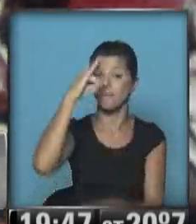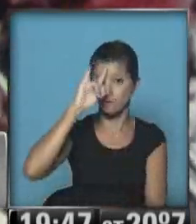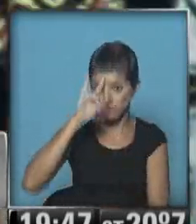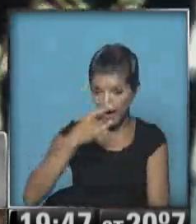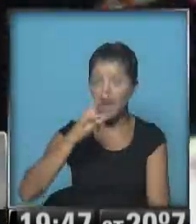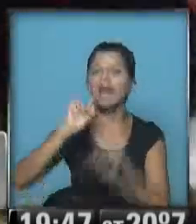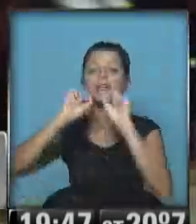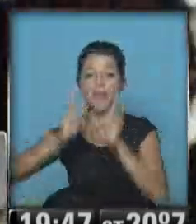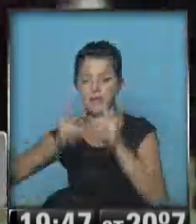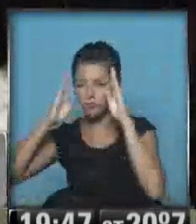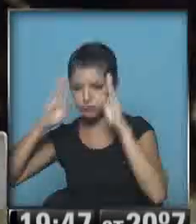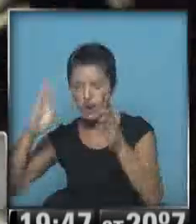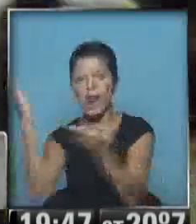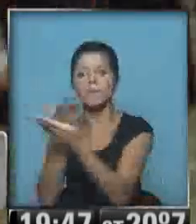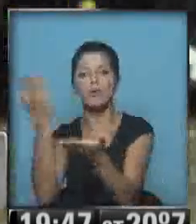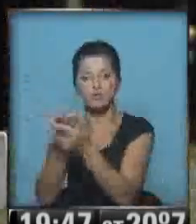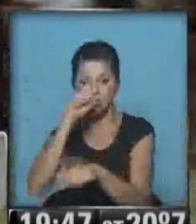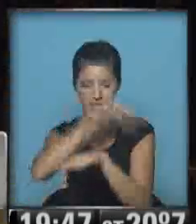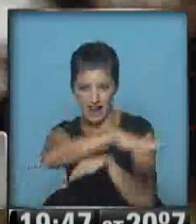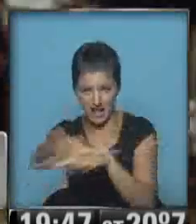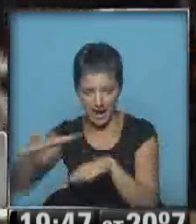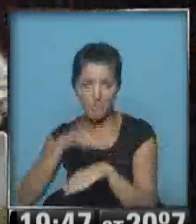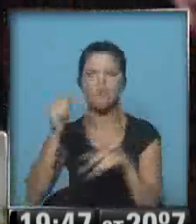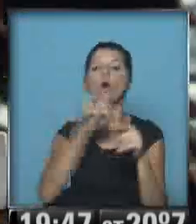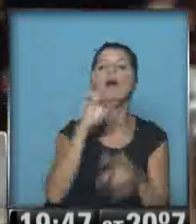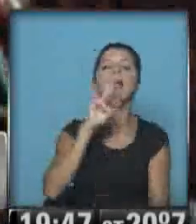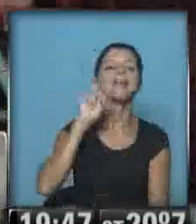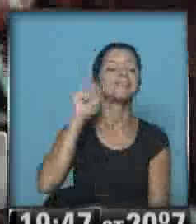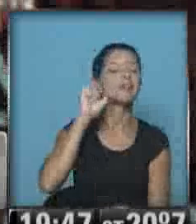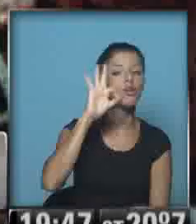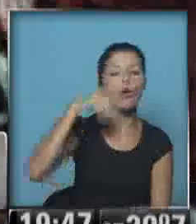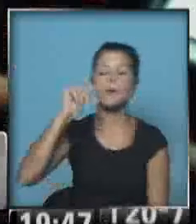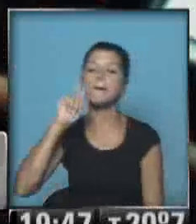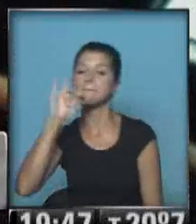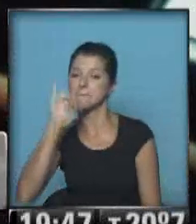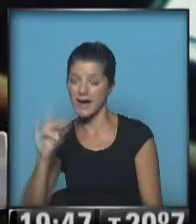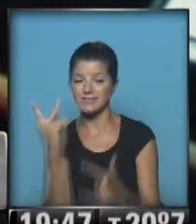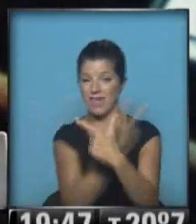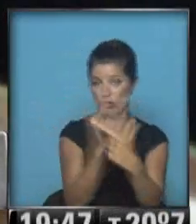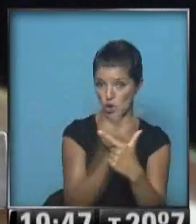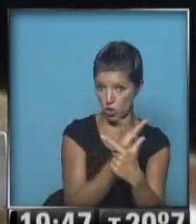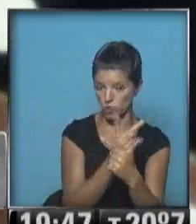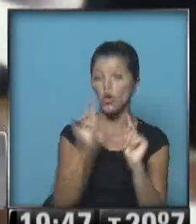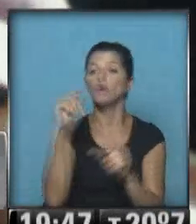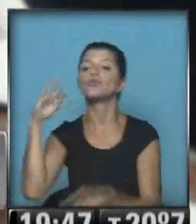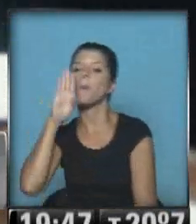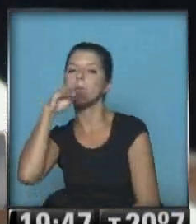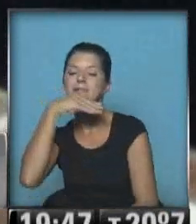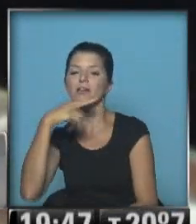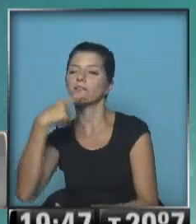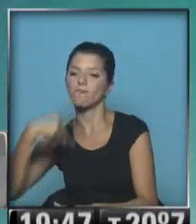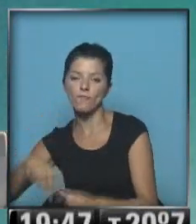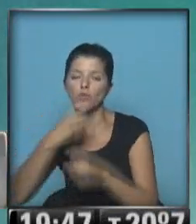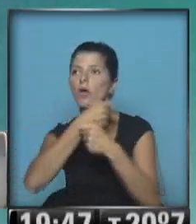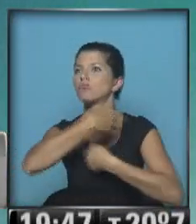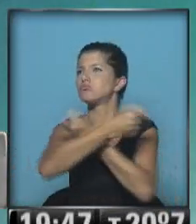se especializaba en la producción agrícola el trigo y maíz argentinos alimentaban el globo sus vinos y frutas se exportaban al